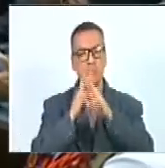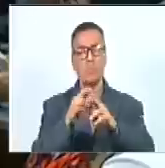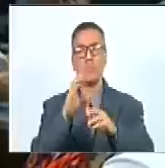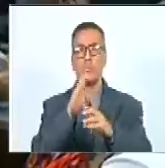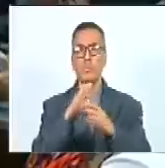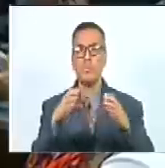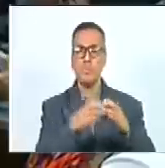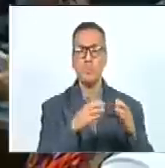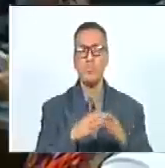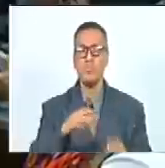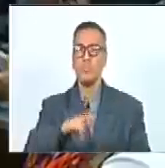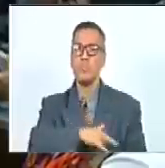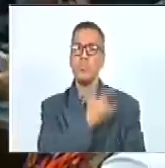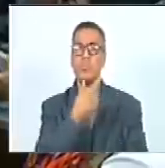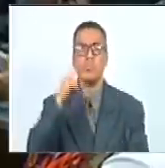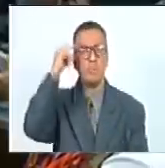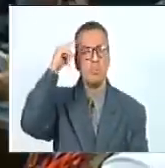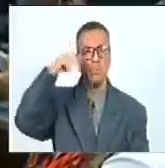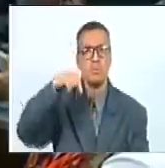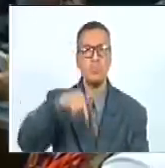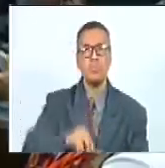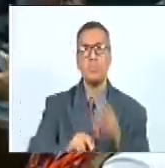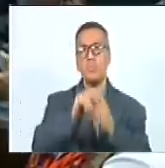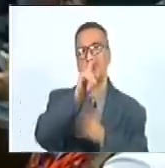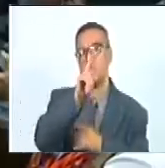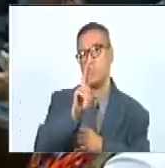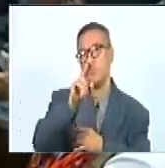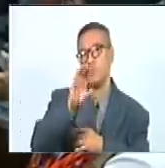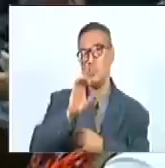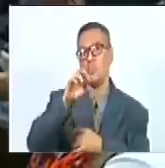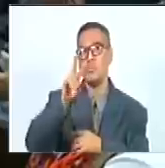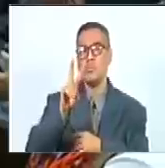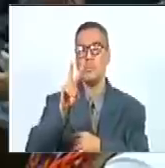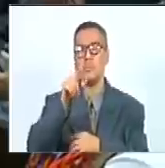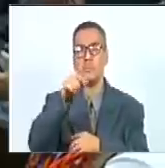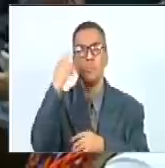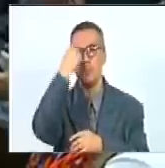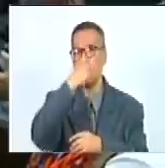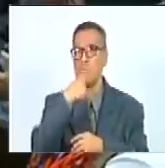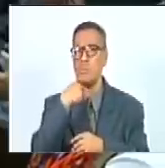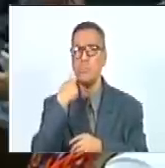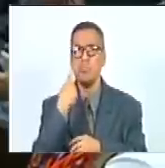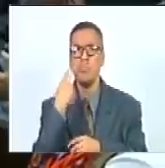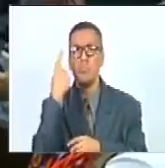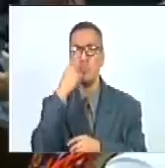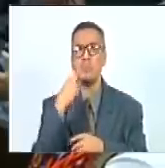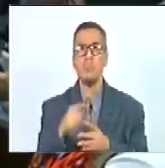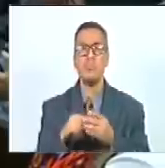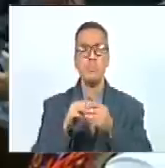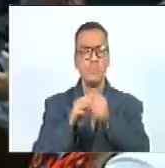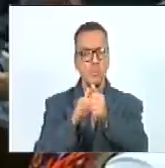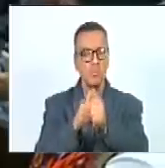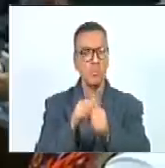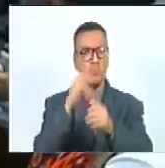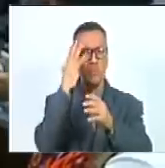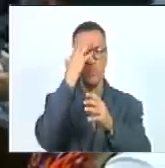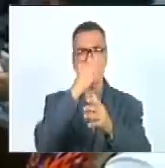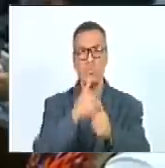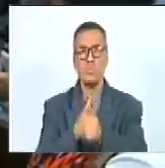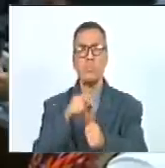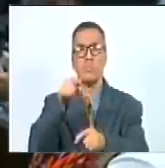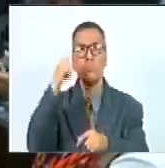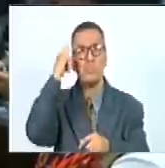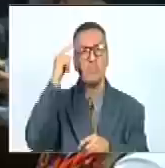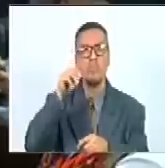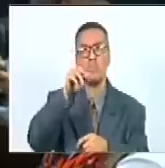comunidad universitaria. Hoy la UCV tiene una cara cubierta de sombras. Hoy